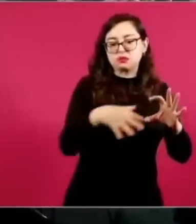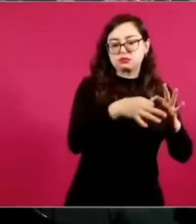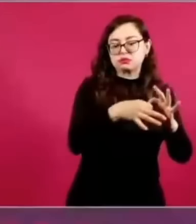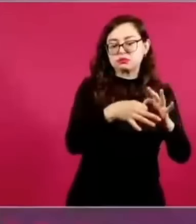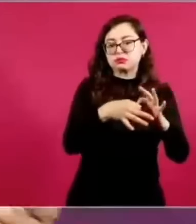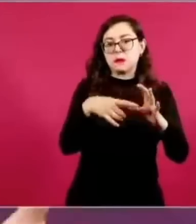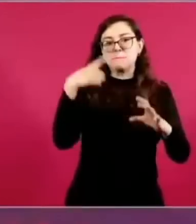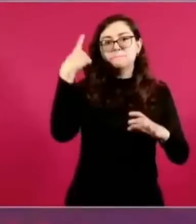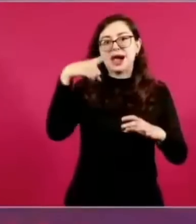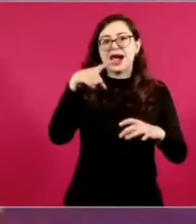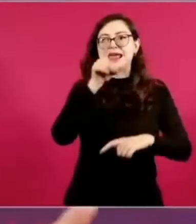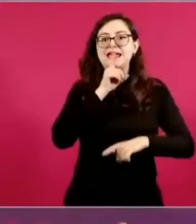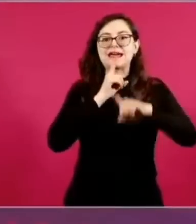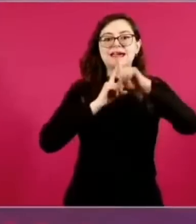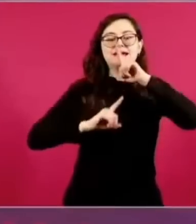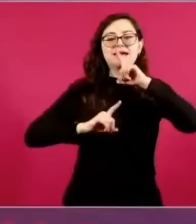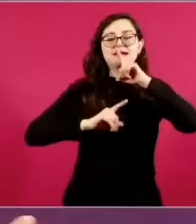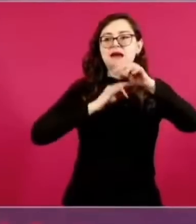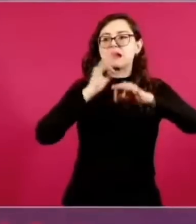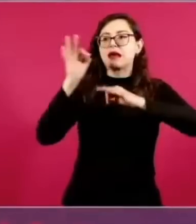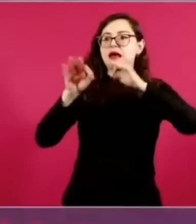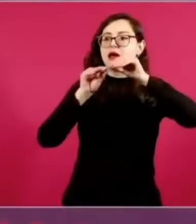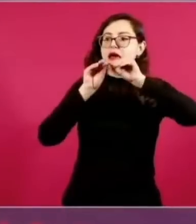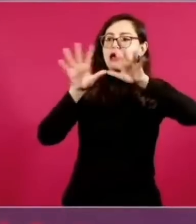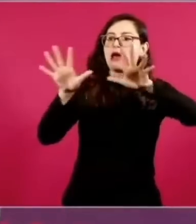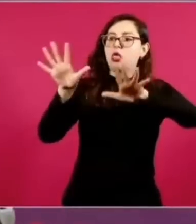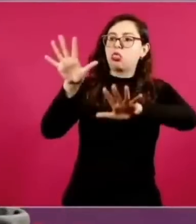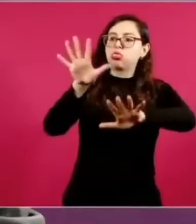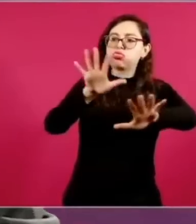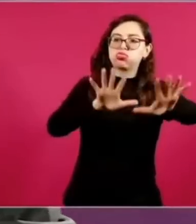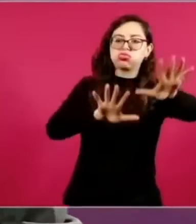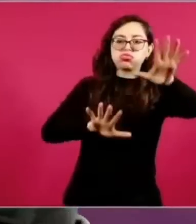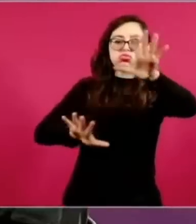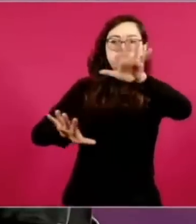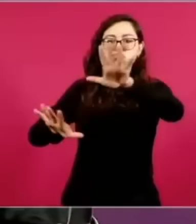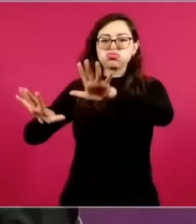Y es fácil de